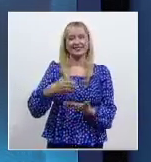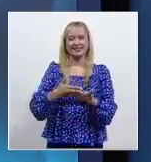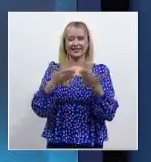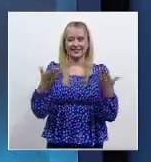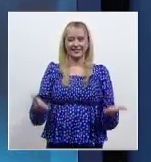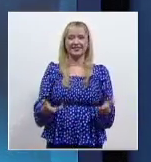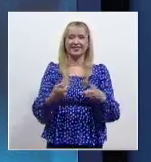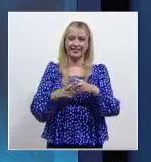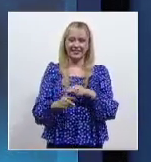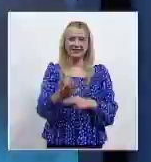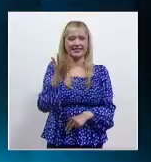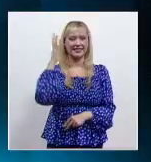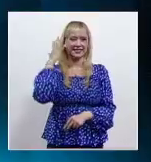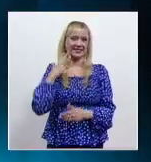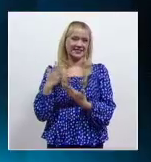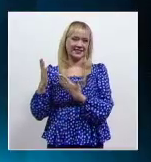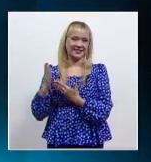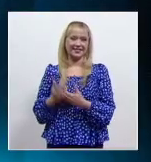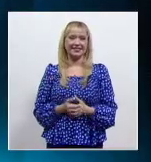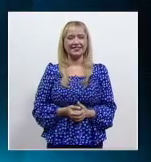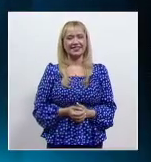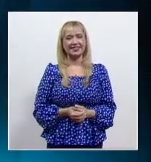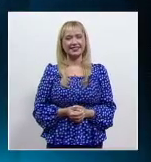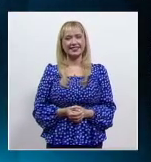como iniciamos.